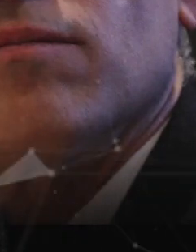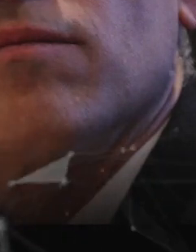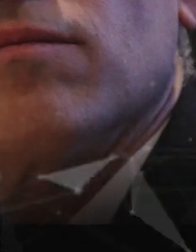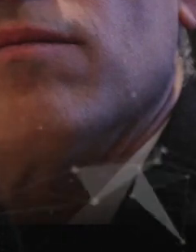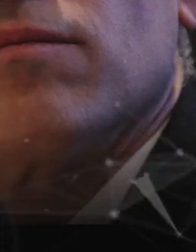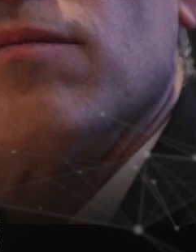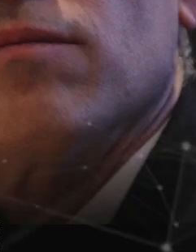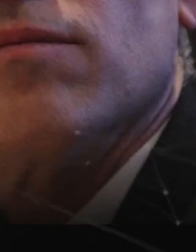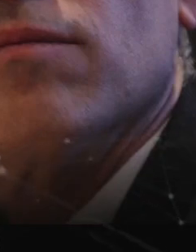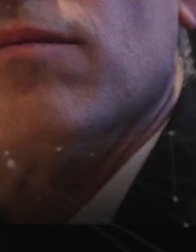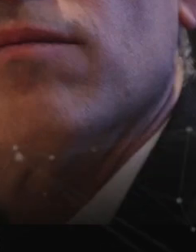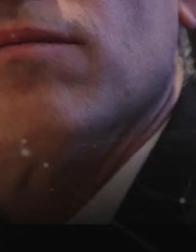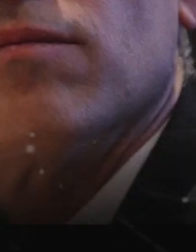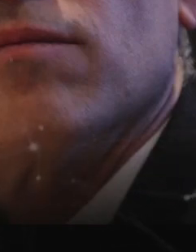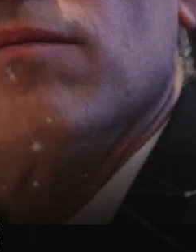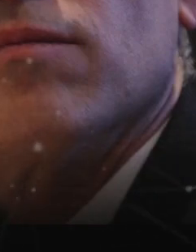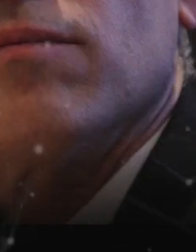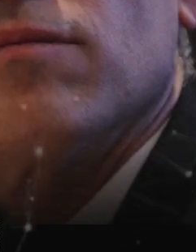nuestro canal.